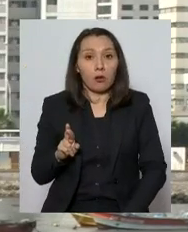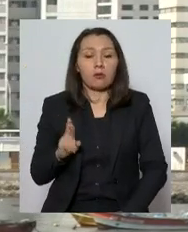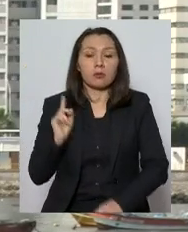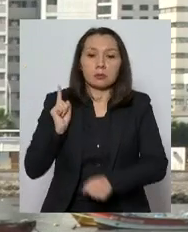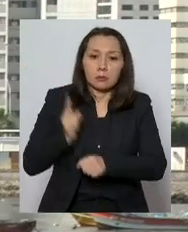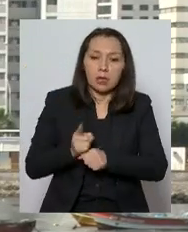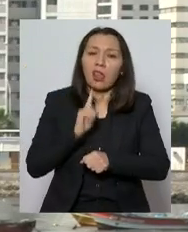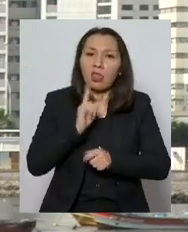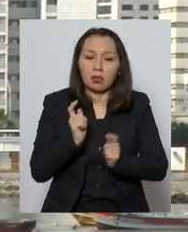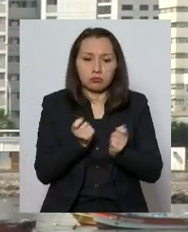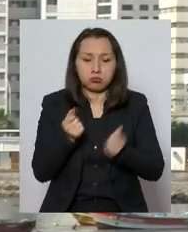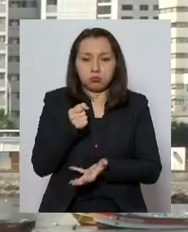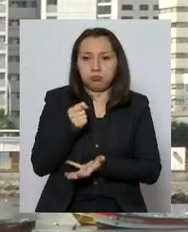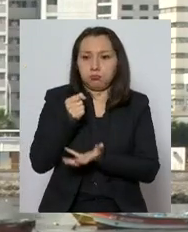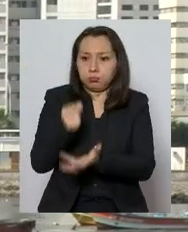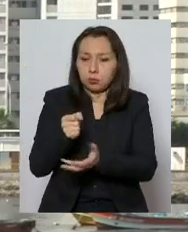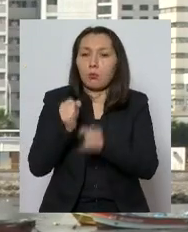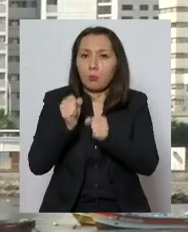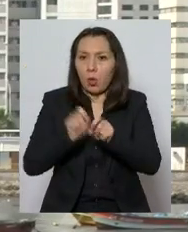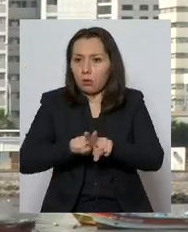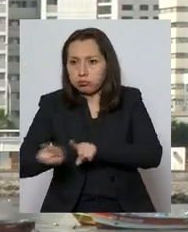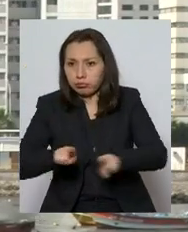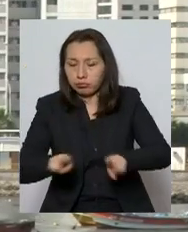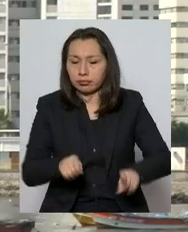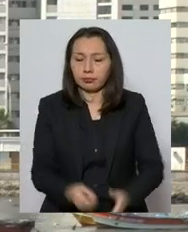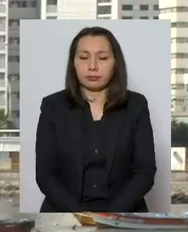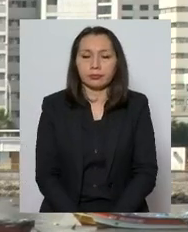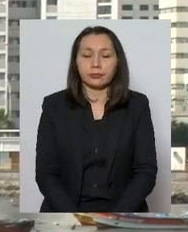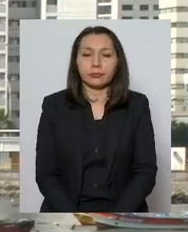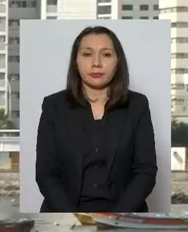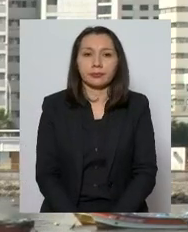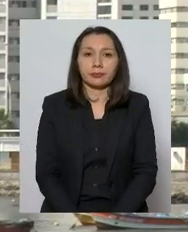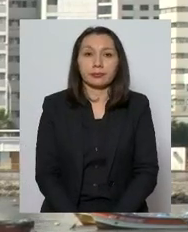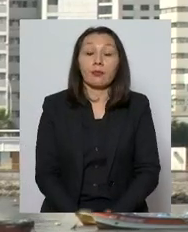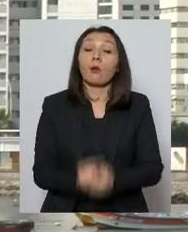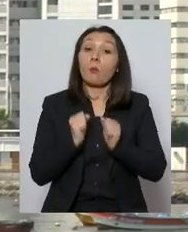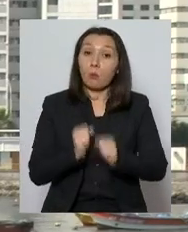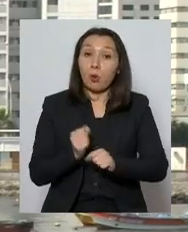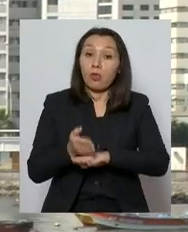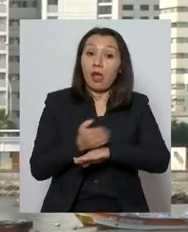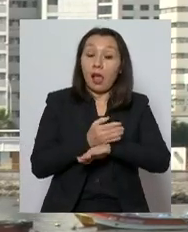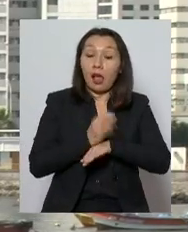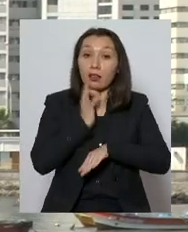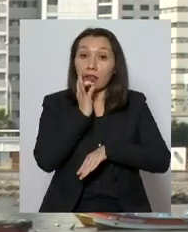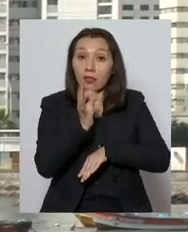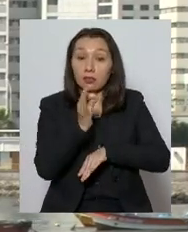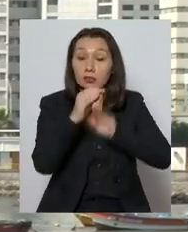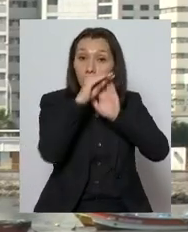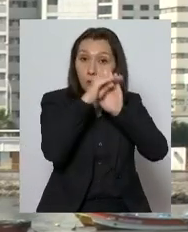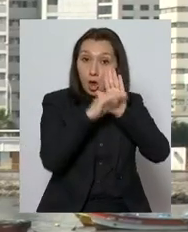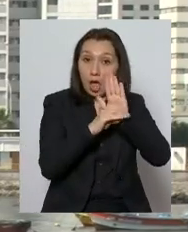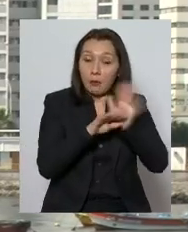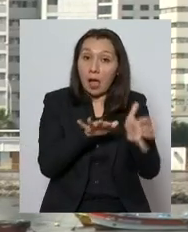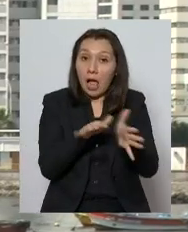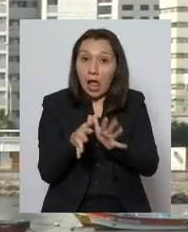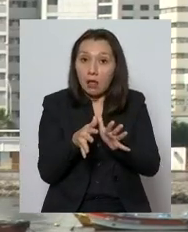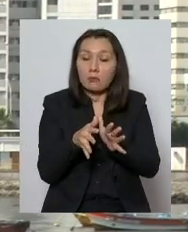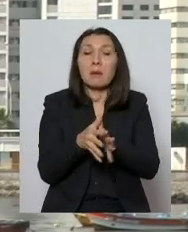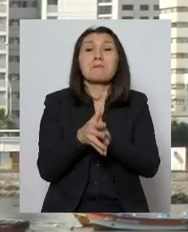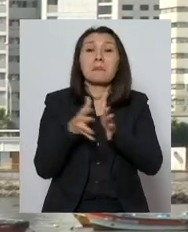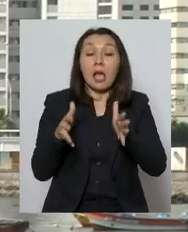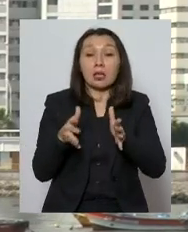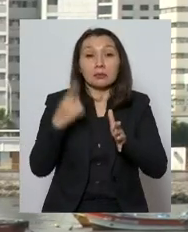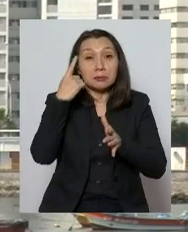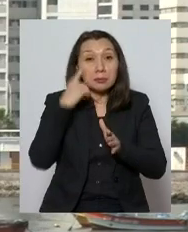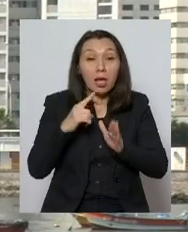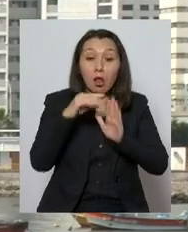disponiendo los recursos necesarios para ello. Puedo adelantar que en el programa, probablemente va a ser más que esto, pero en